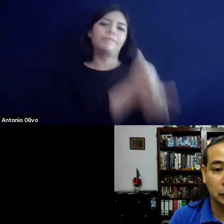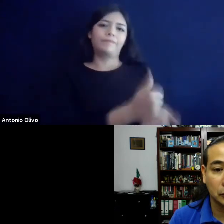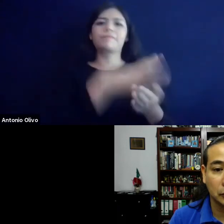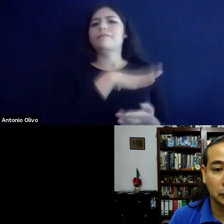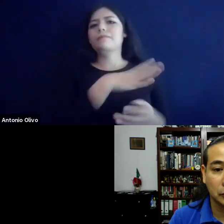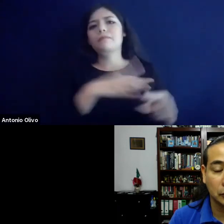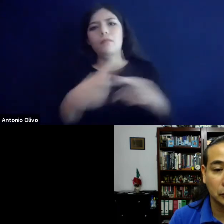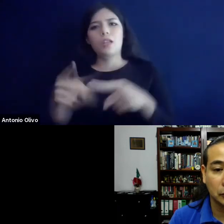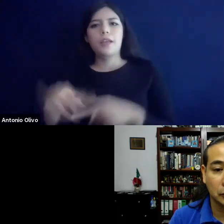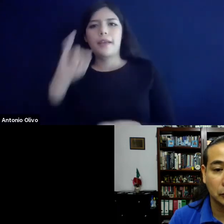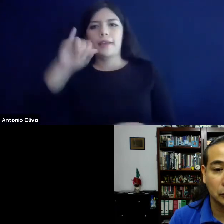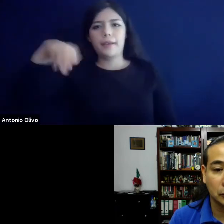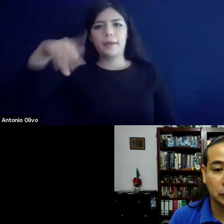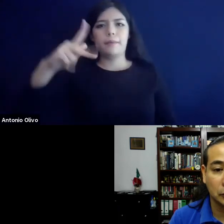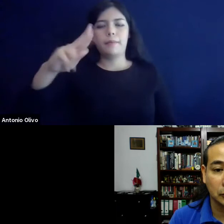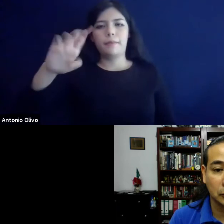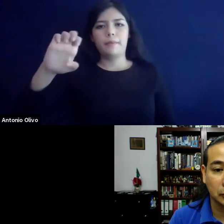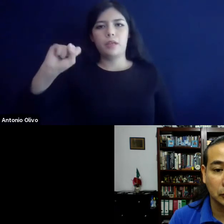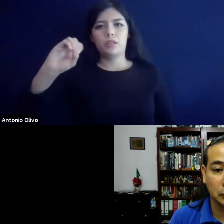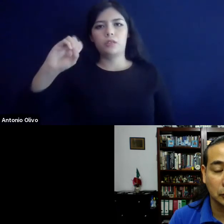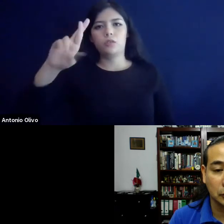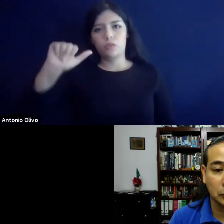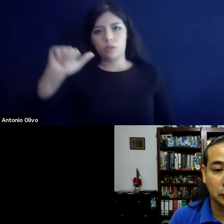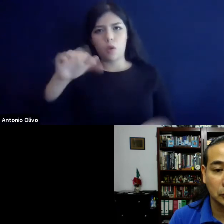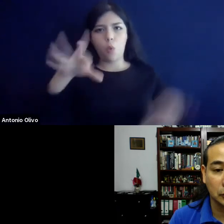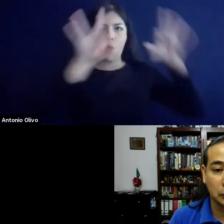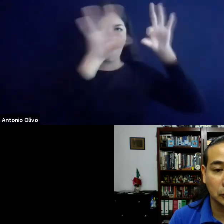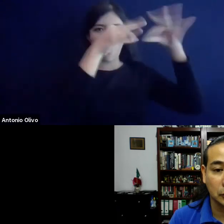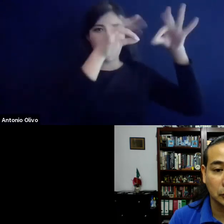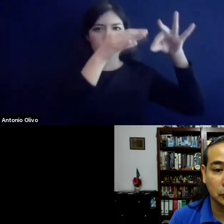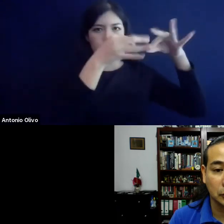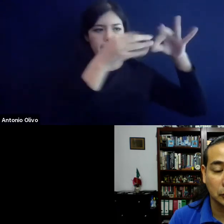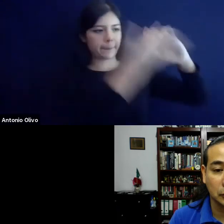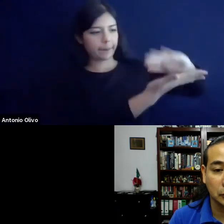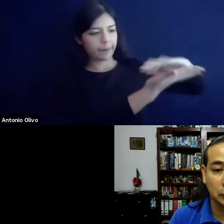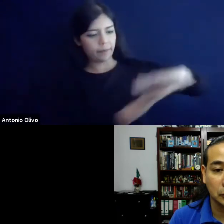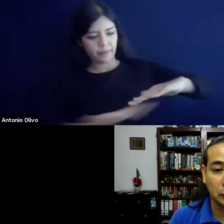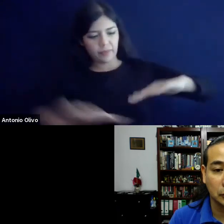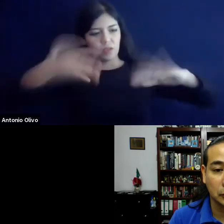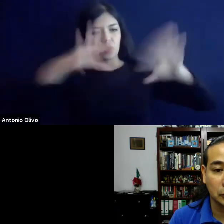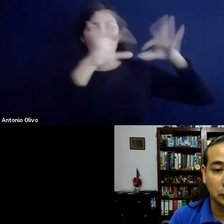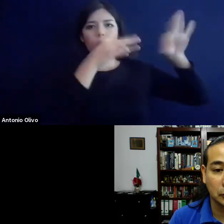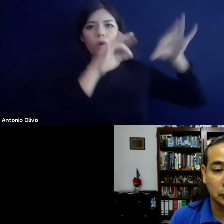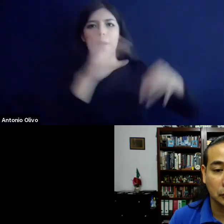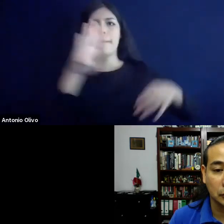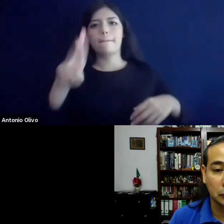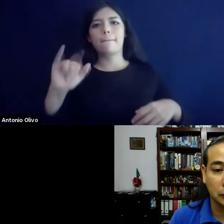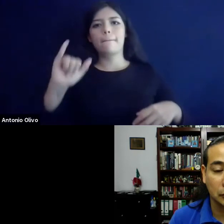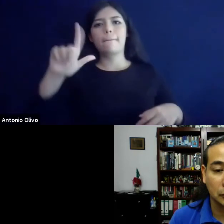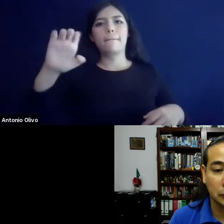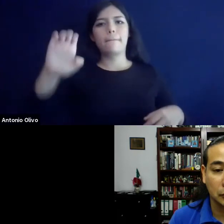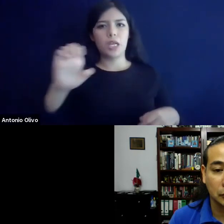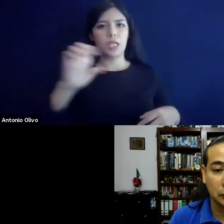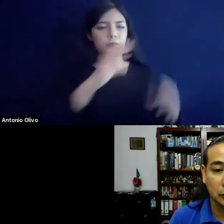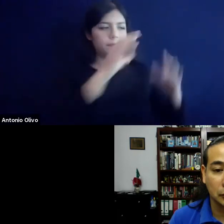que traduce todos los textos impresos que hay en biblioteca, pueden ser escaneados